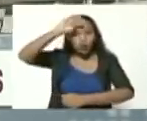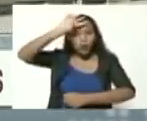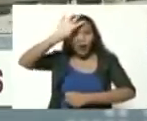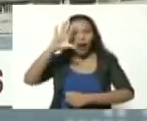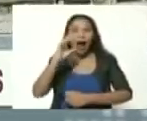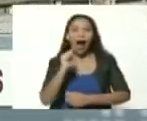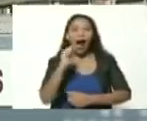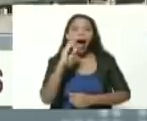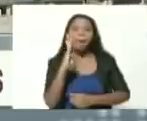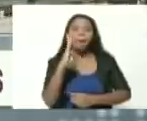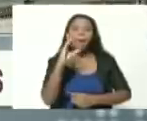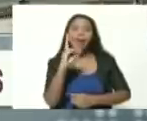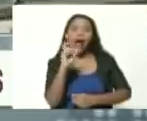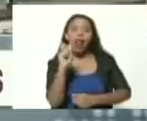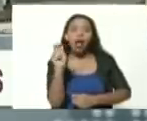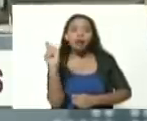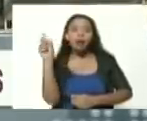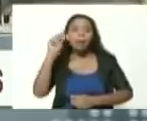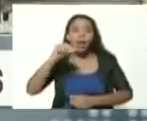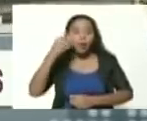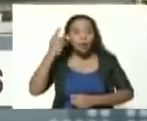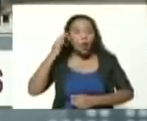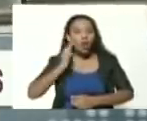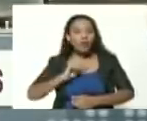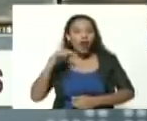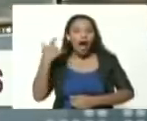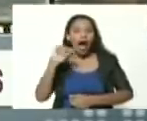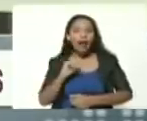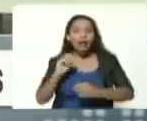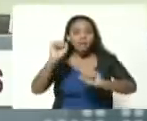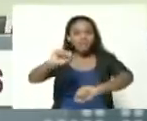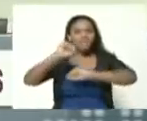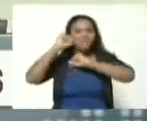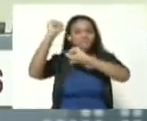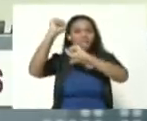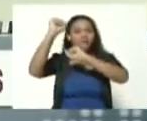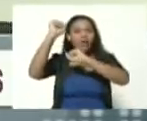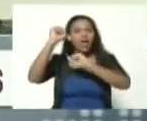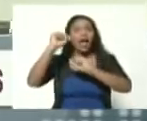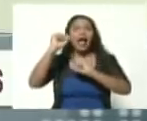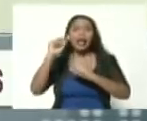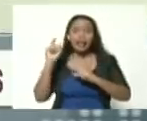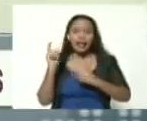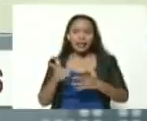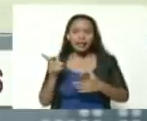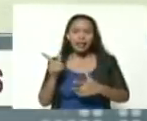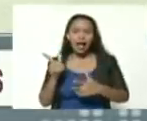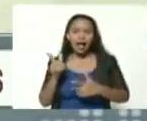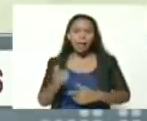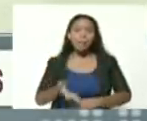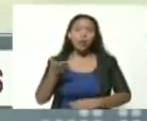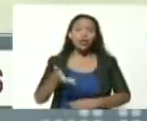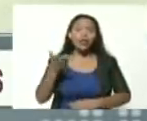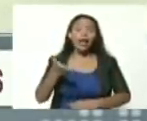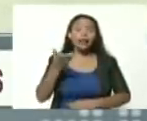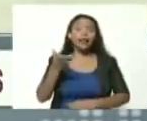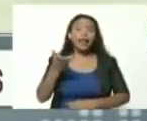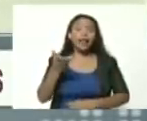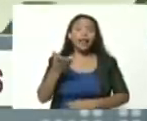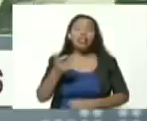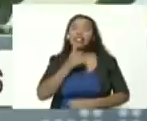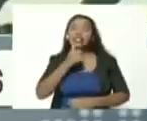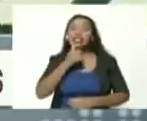Abdala, está Bolívar también, está Bolívar invicto, está el triunfo sobre